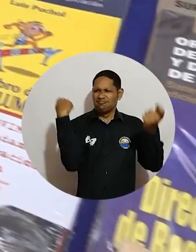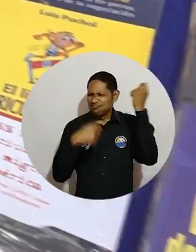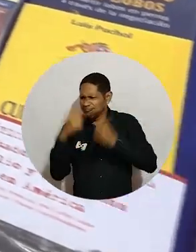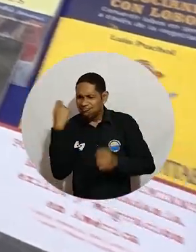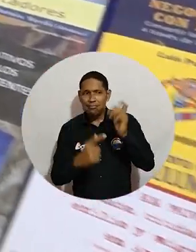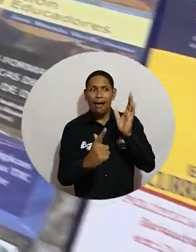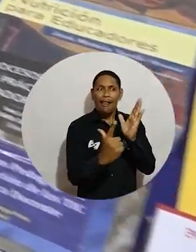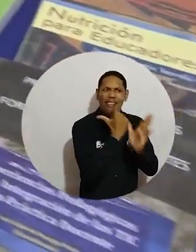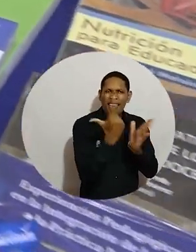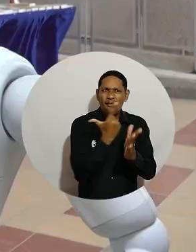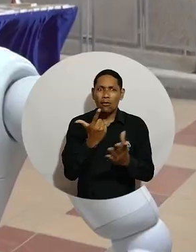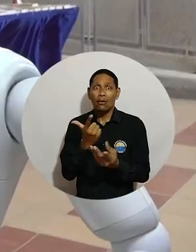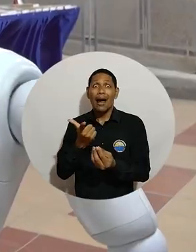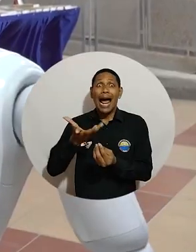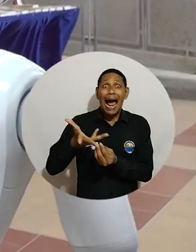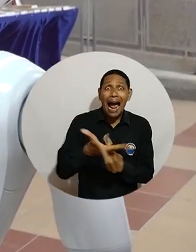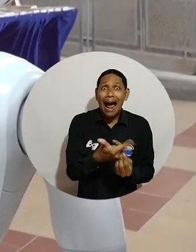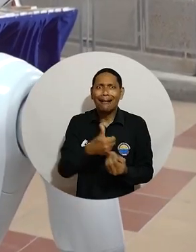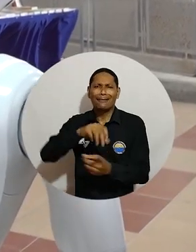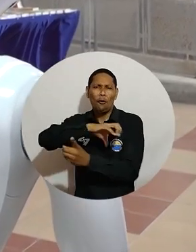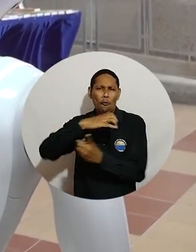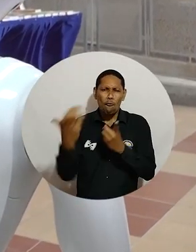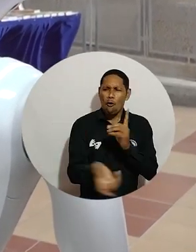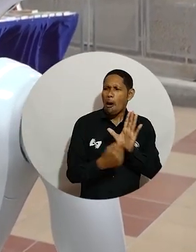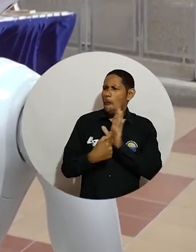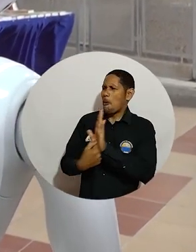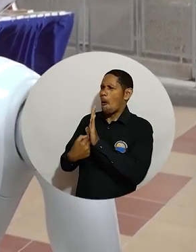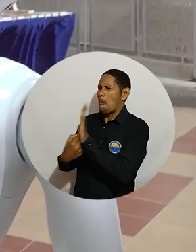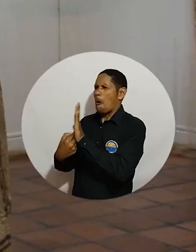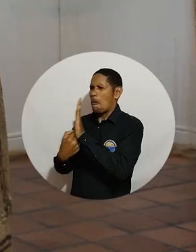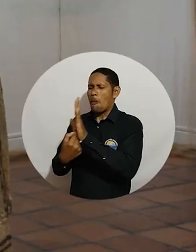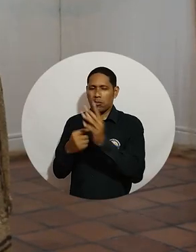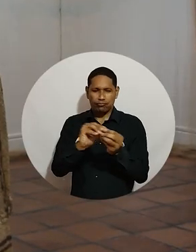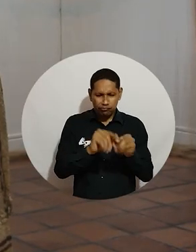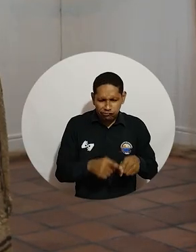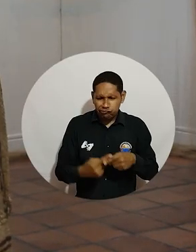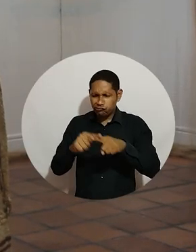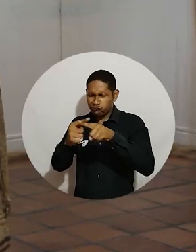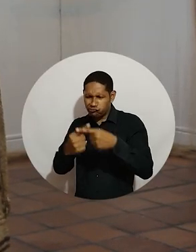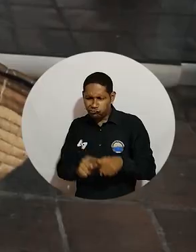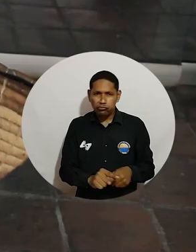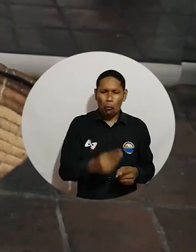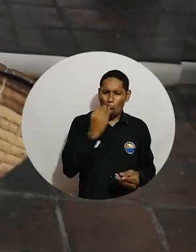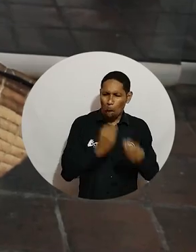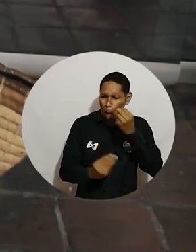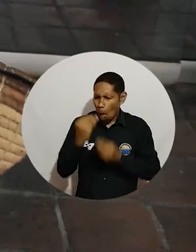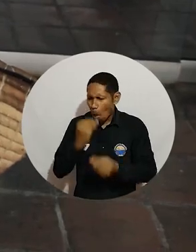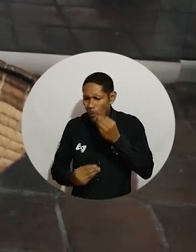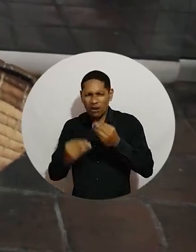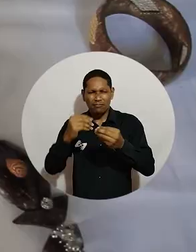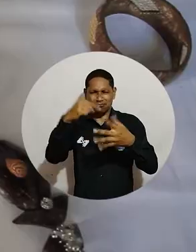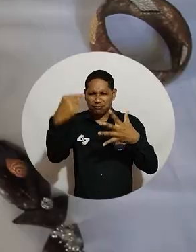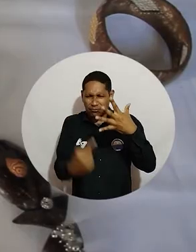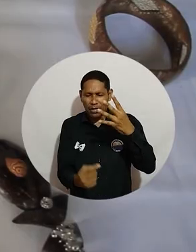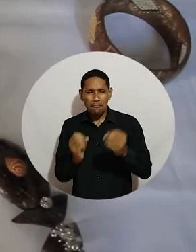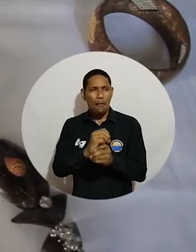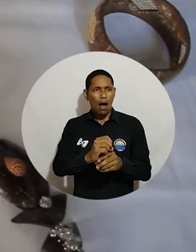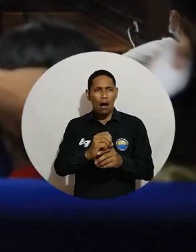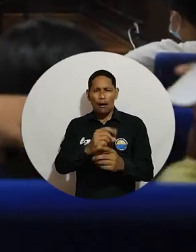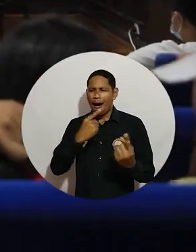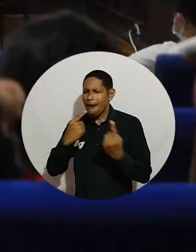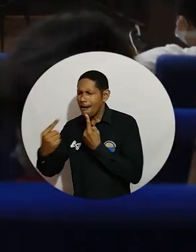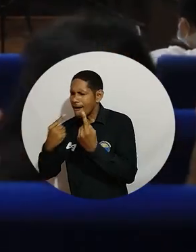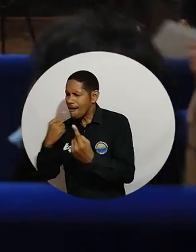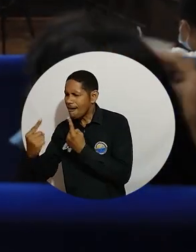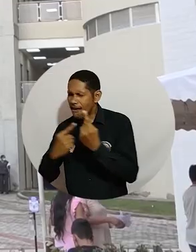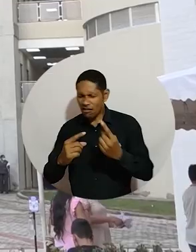comercializar libros, mostrar expresiones artísticas y culturales, disfrutar de artesanías, gastronomía y construir diálogos